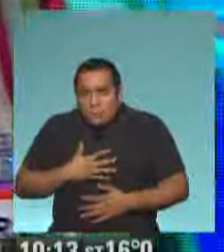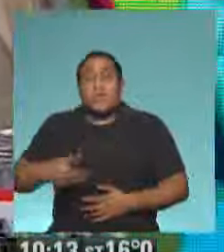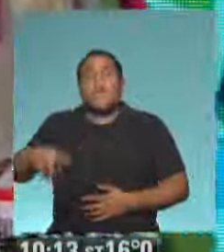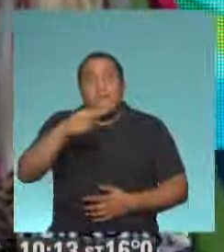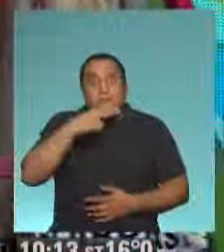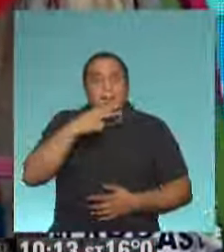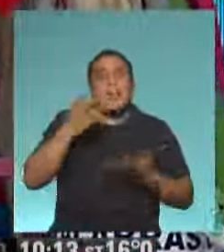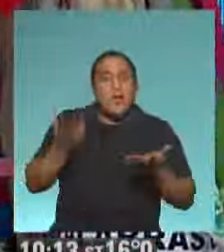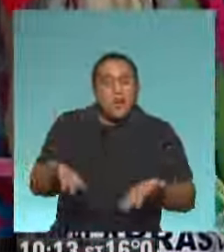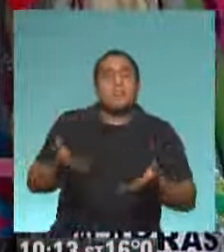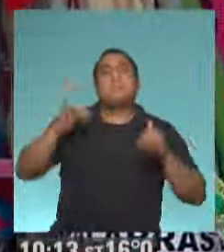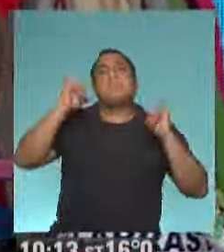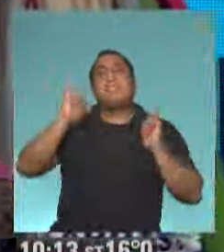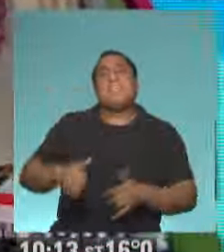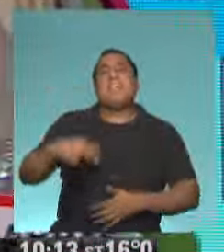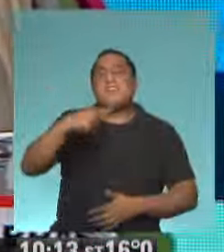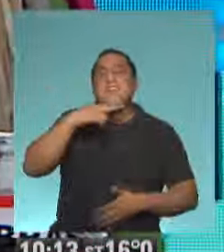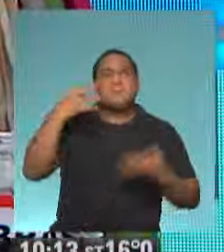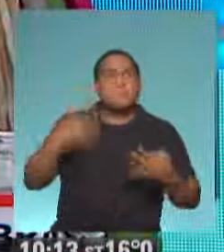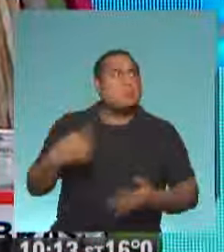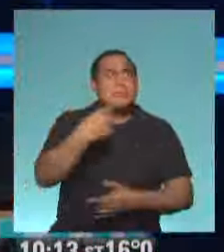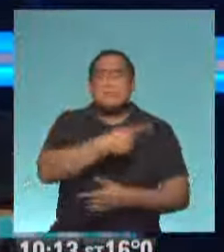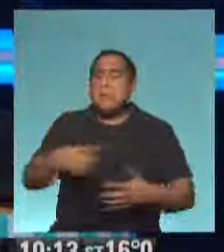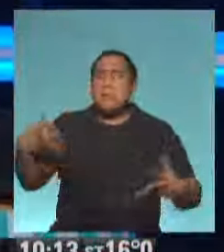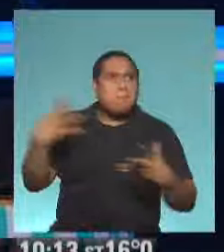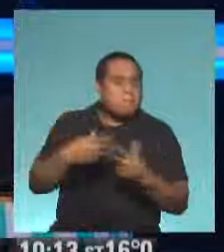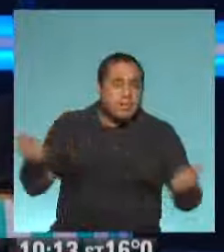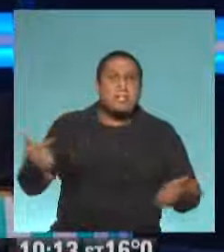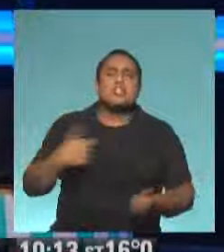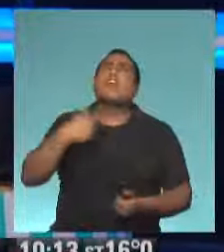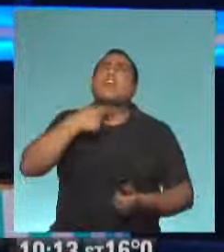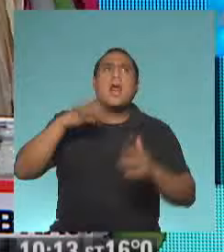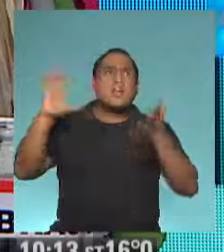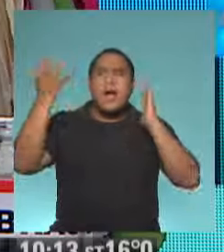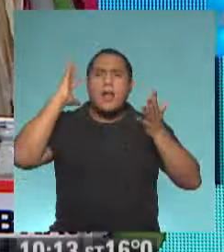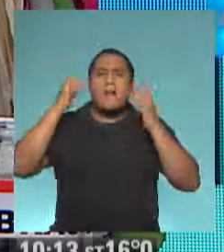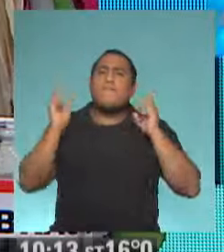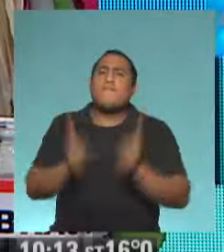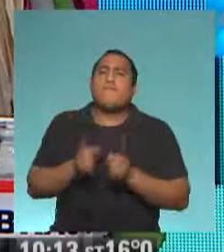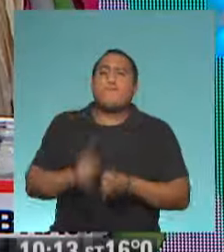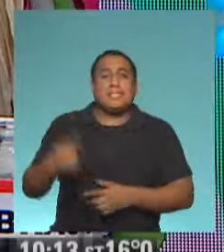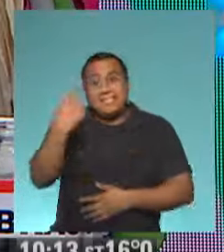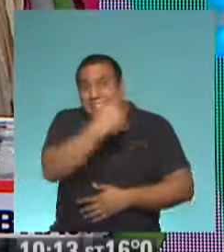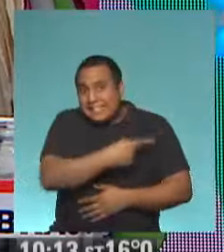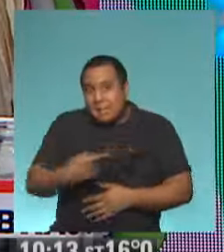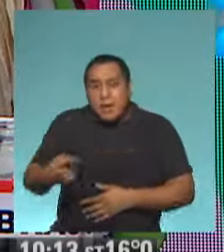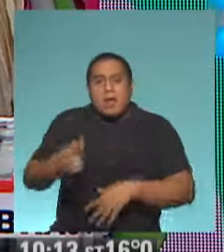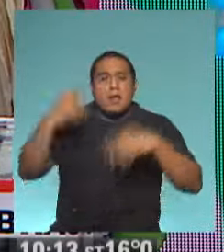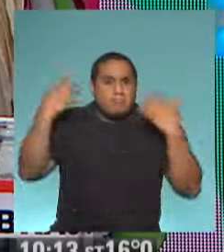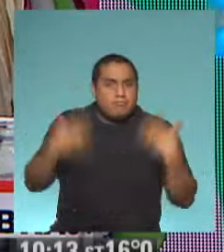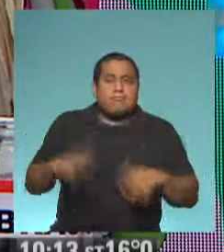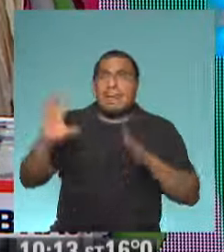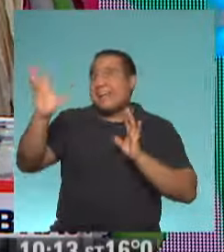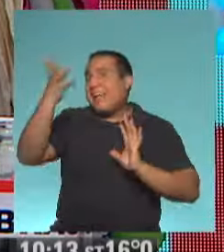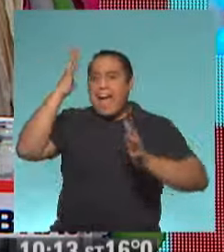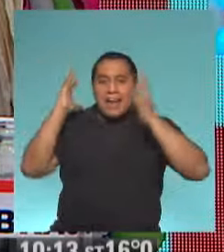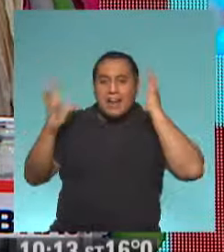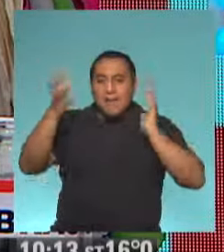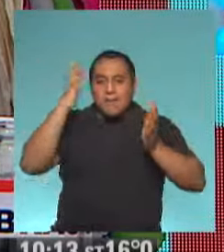Bien. Es viernes, claro que sí. Oh, ya se termina la semana y yo quiero seguir de carnaval. Tuvimos una semana muy de carnaval y